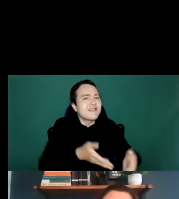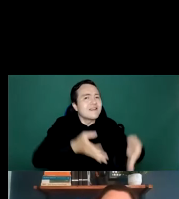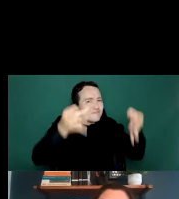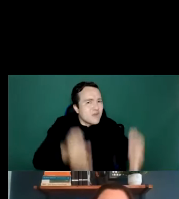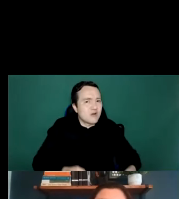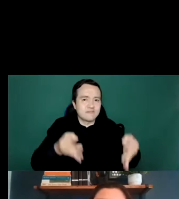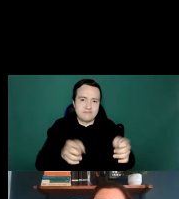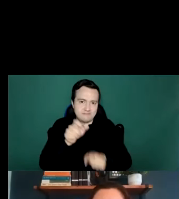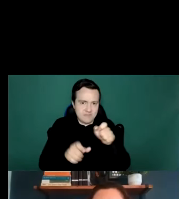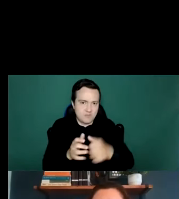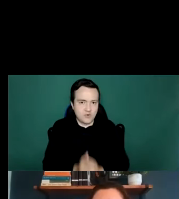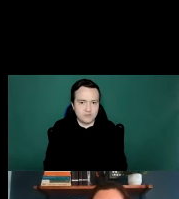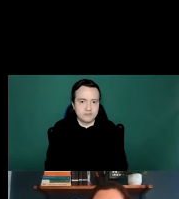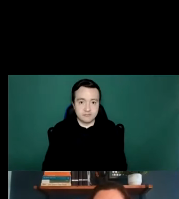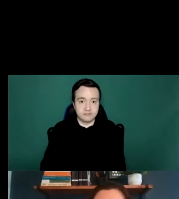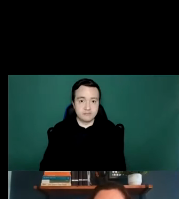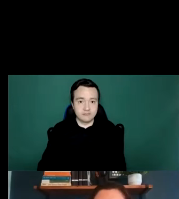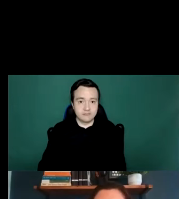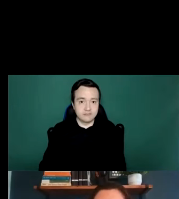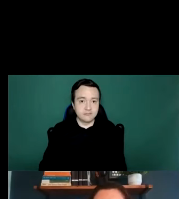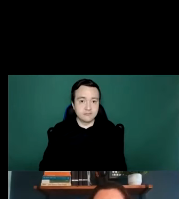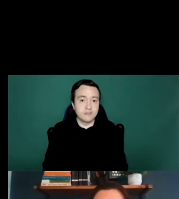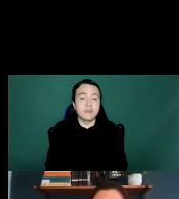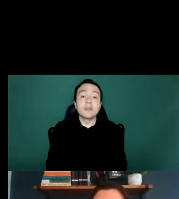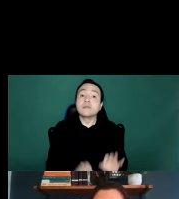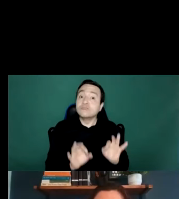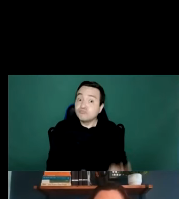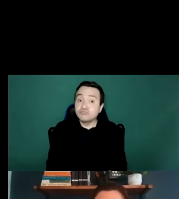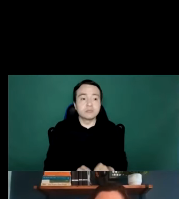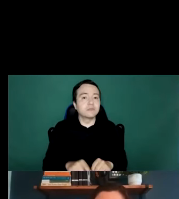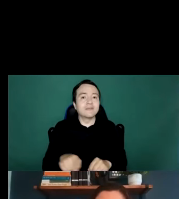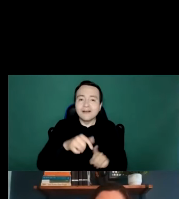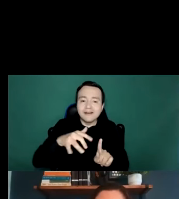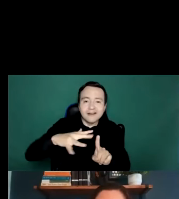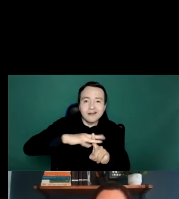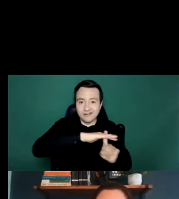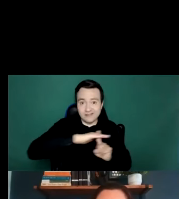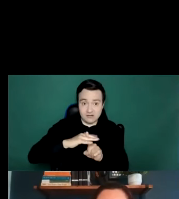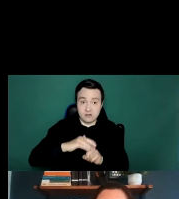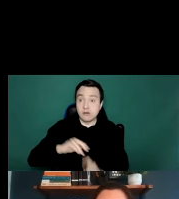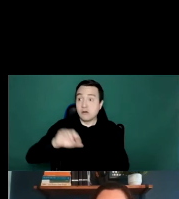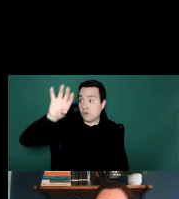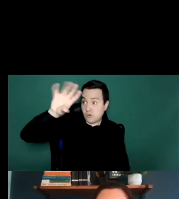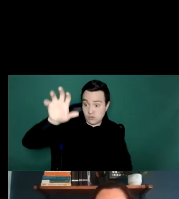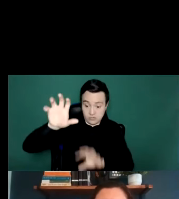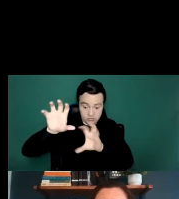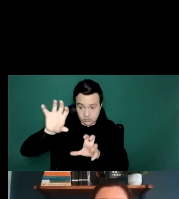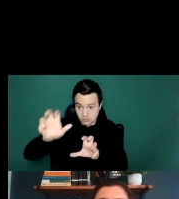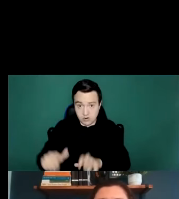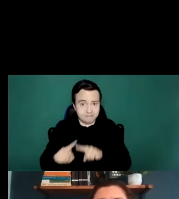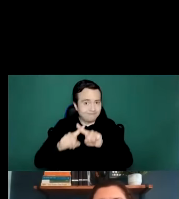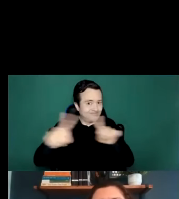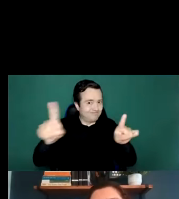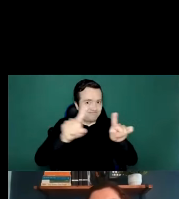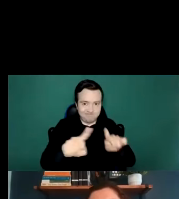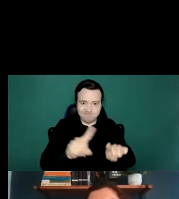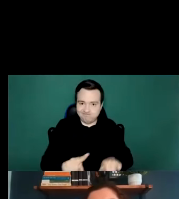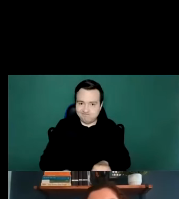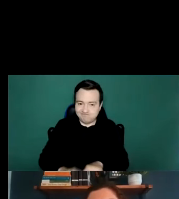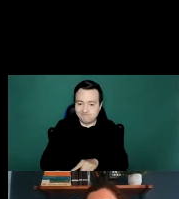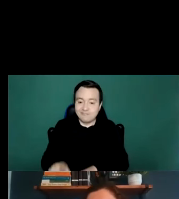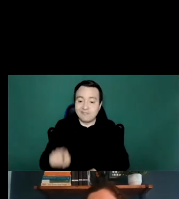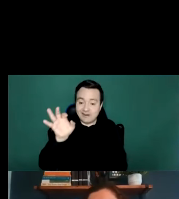Lo otro que también es importante es poder reconocer que el contexto cambia de país a país y en ese análisis y en esas intervenciones de políticas es